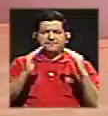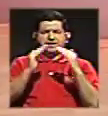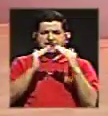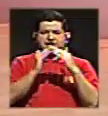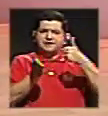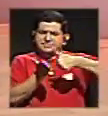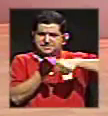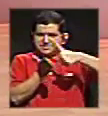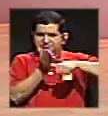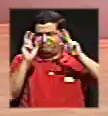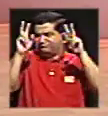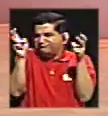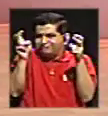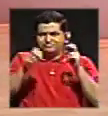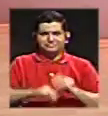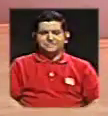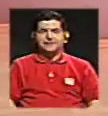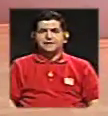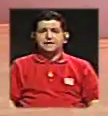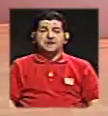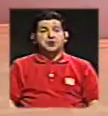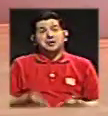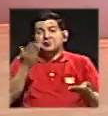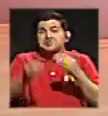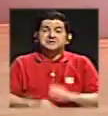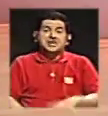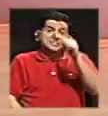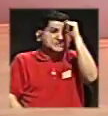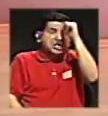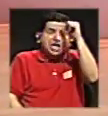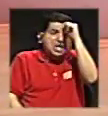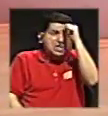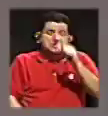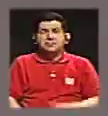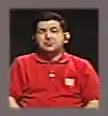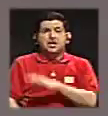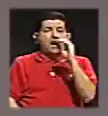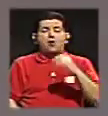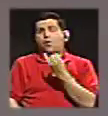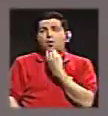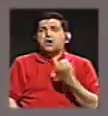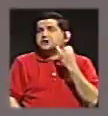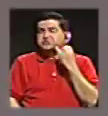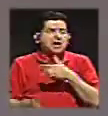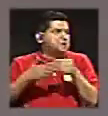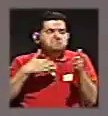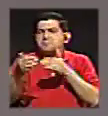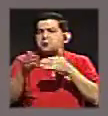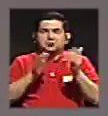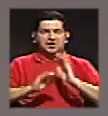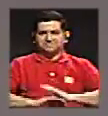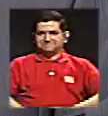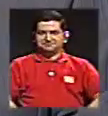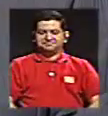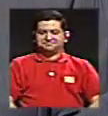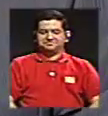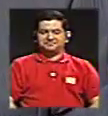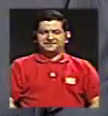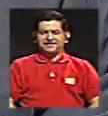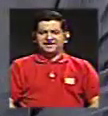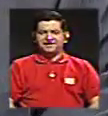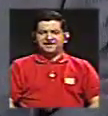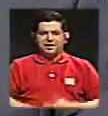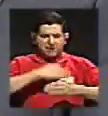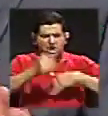electoral el nueva Deli en la India tel viip en Israel etcétera eh la